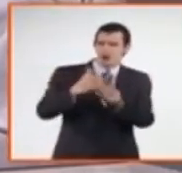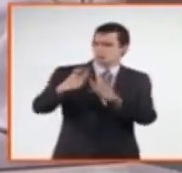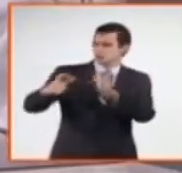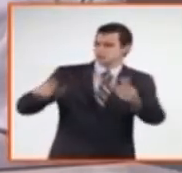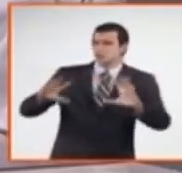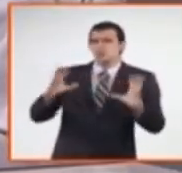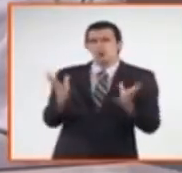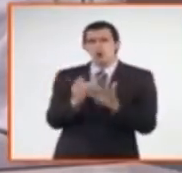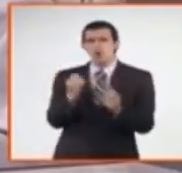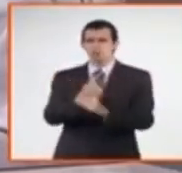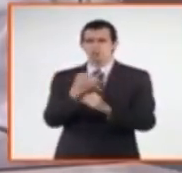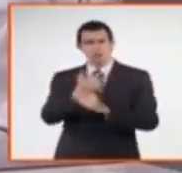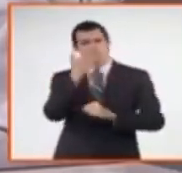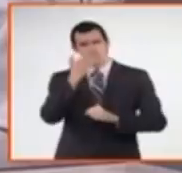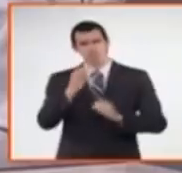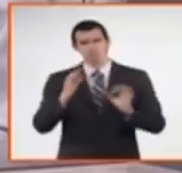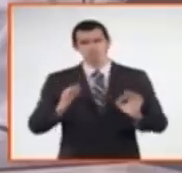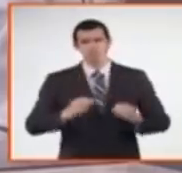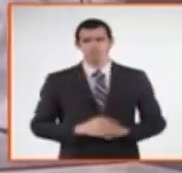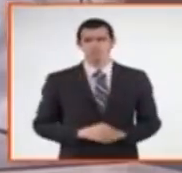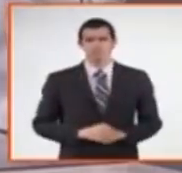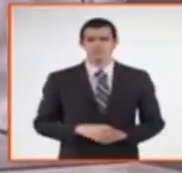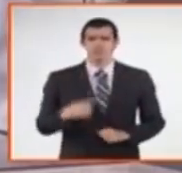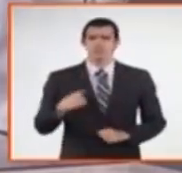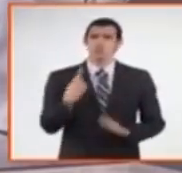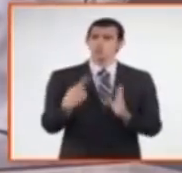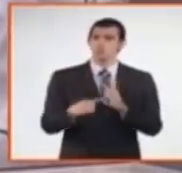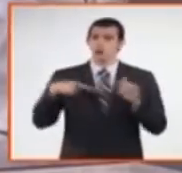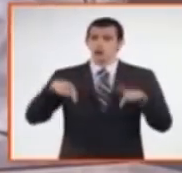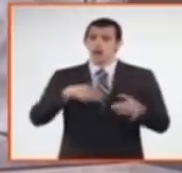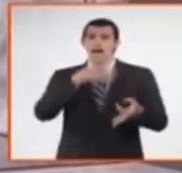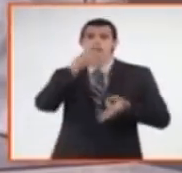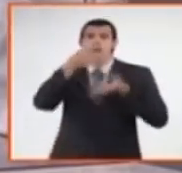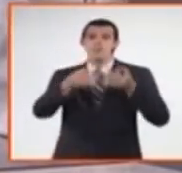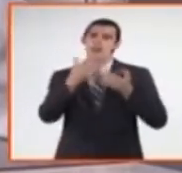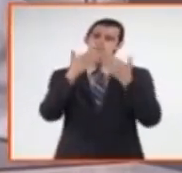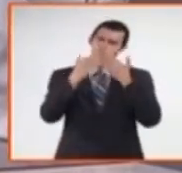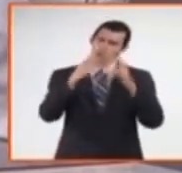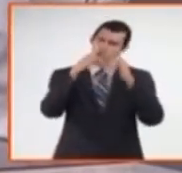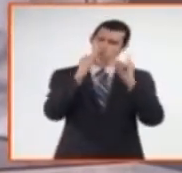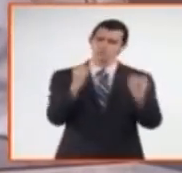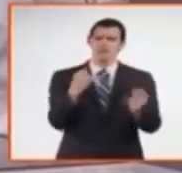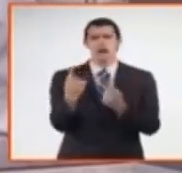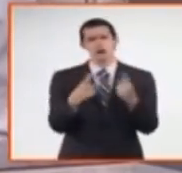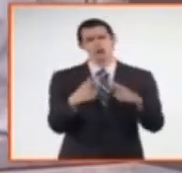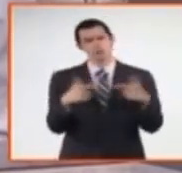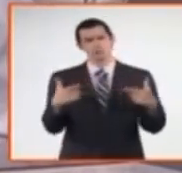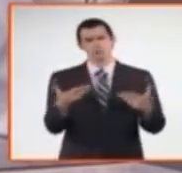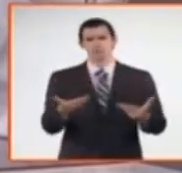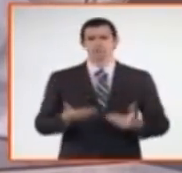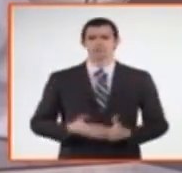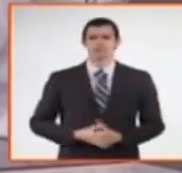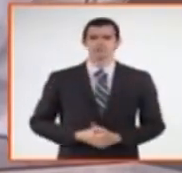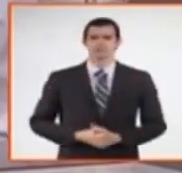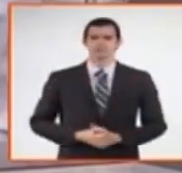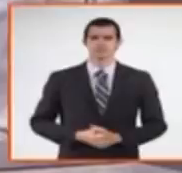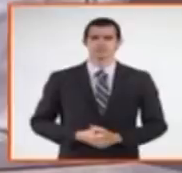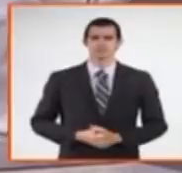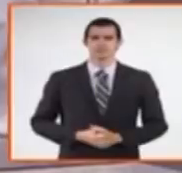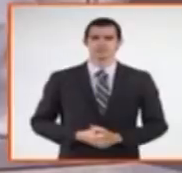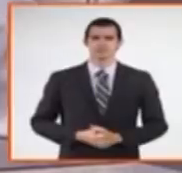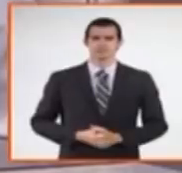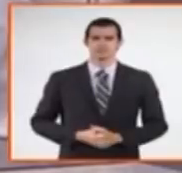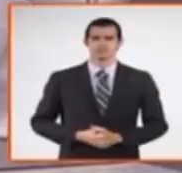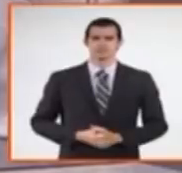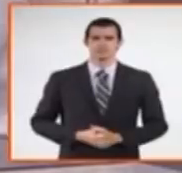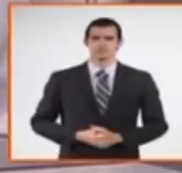una mayoría son buenas noticias yo quisiera aclarar porque bueno la mesa redonda la sigue el pueblo la gente